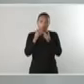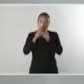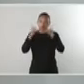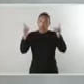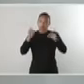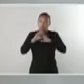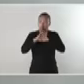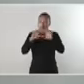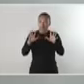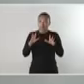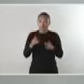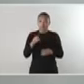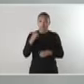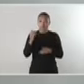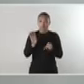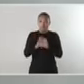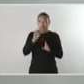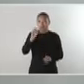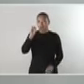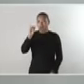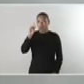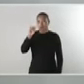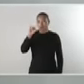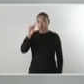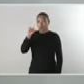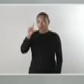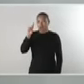en esta civilidad